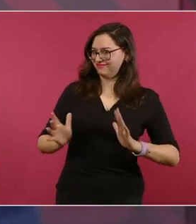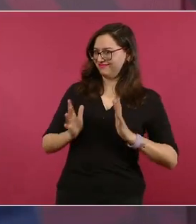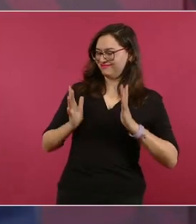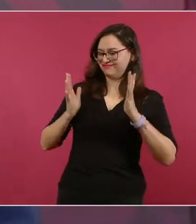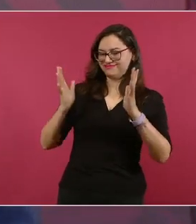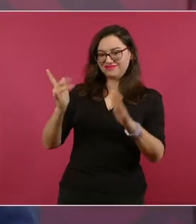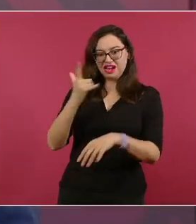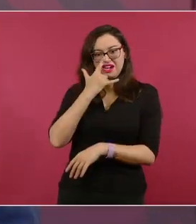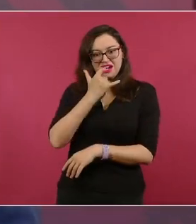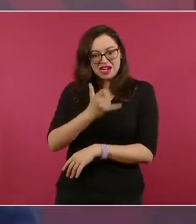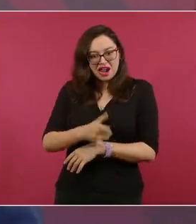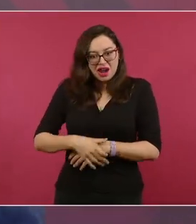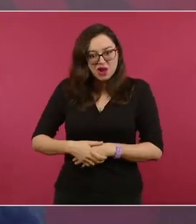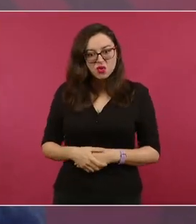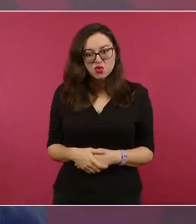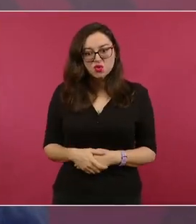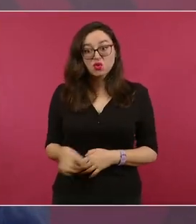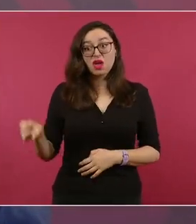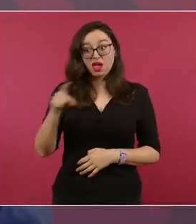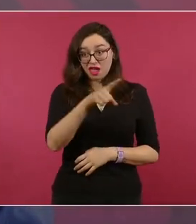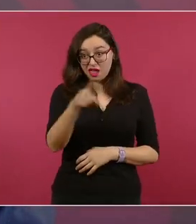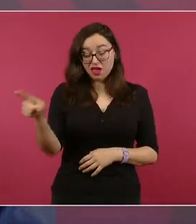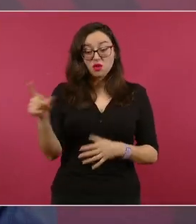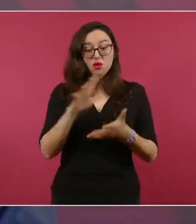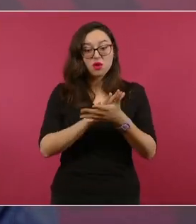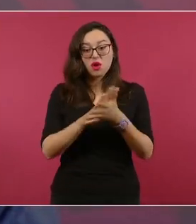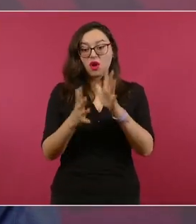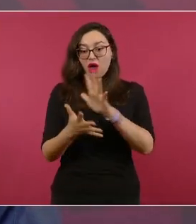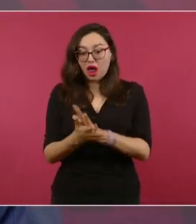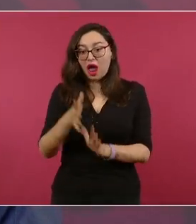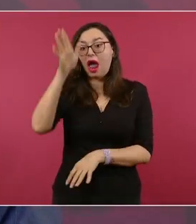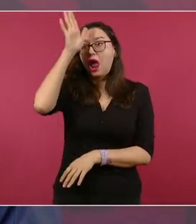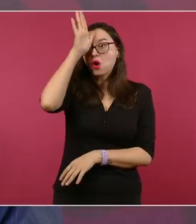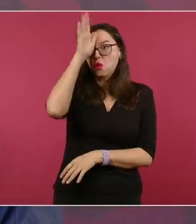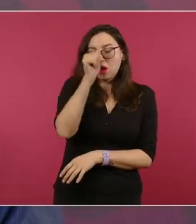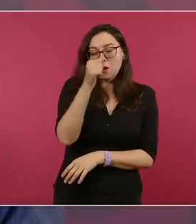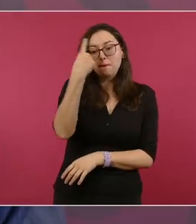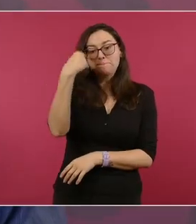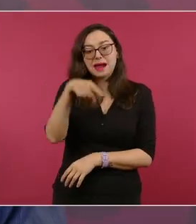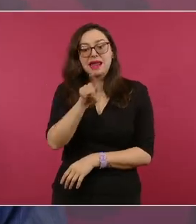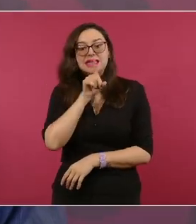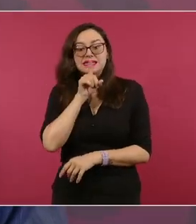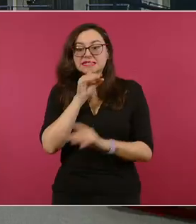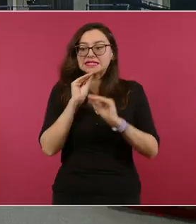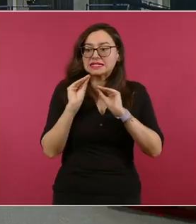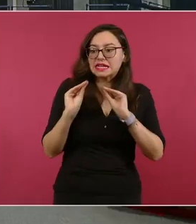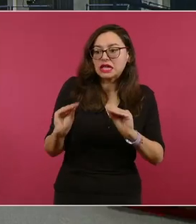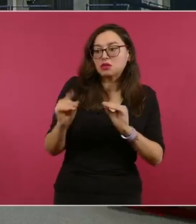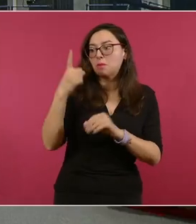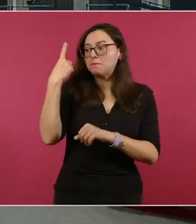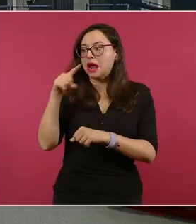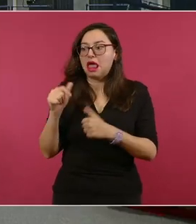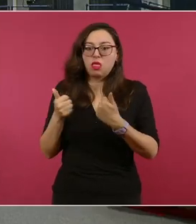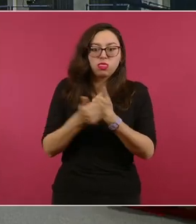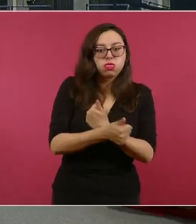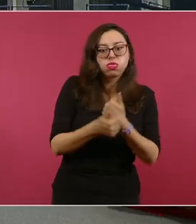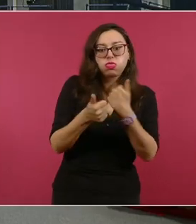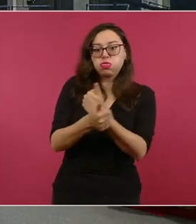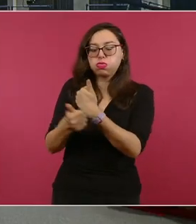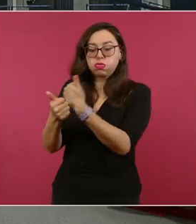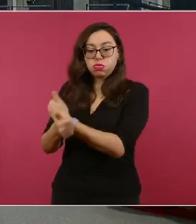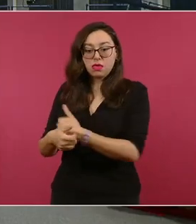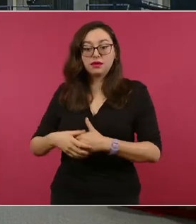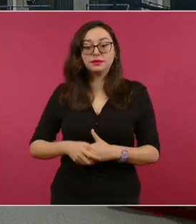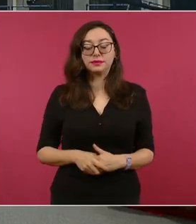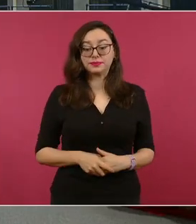y un pacto de impunidad. Sin embargo, presidente, en estos testimonios, en estos casos, en estas pruebas que tendría la fiscalía,